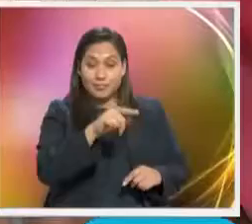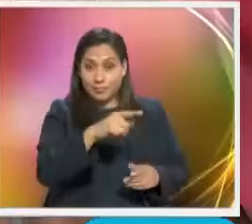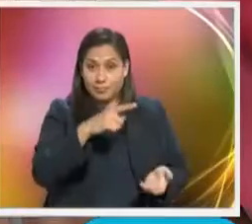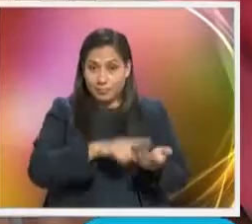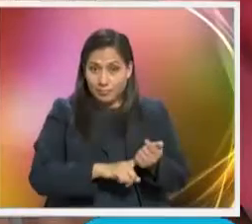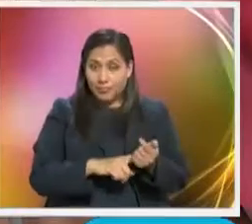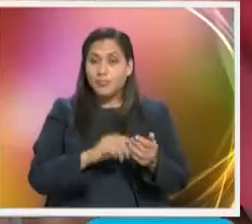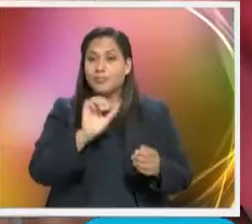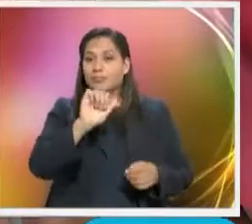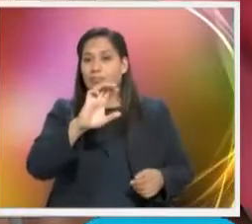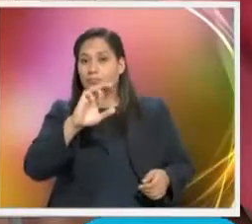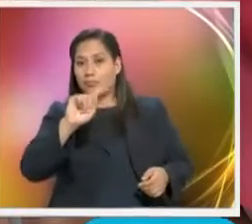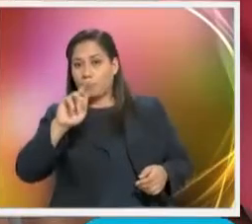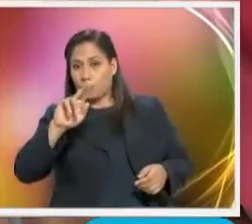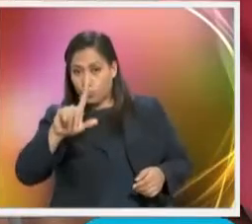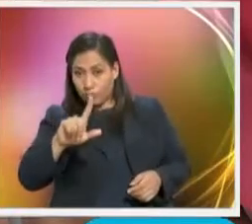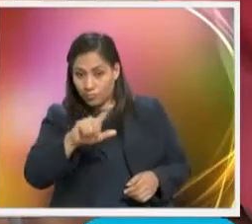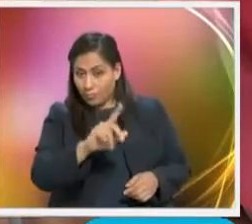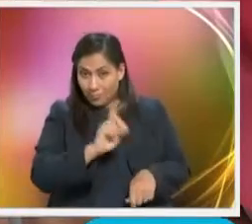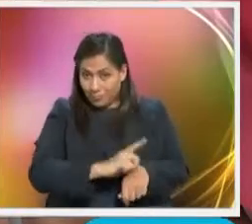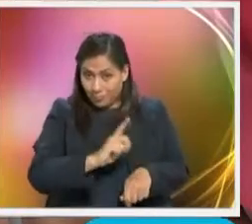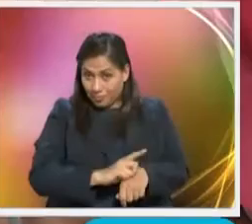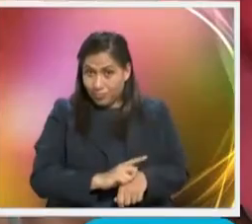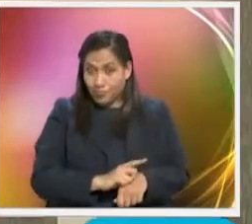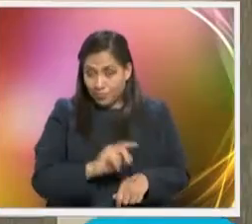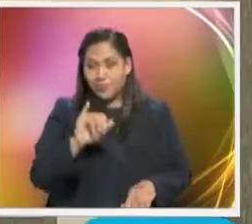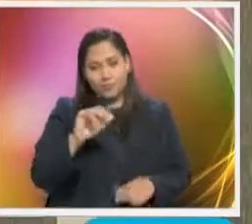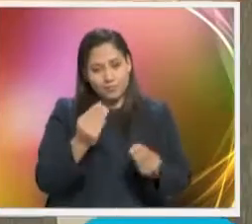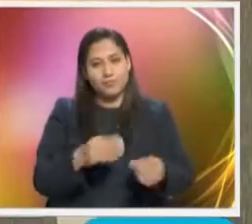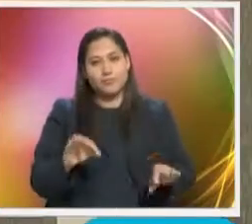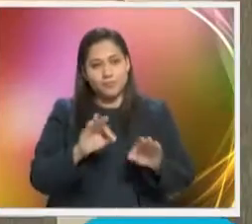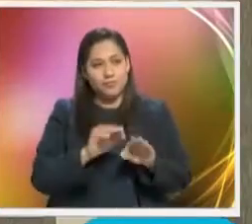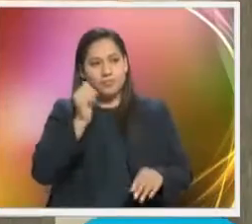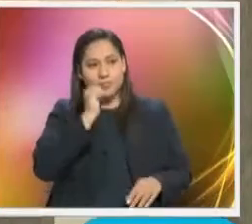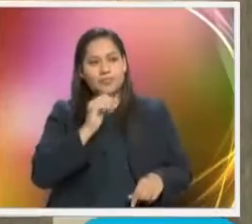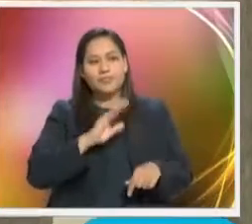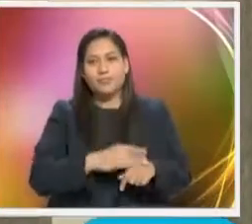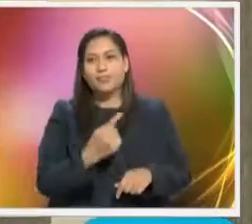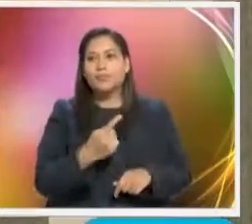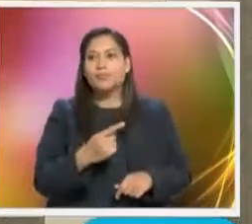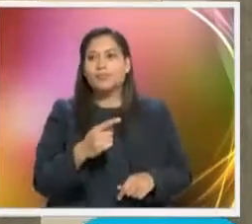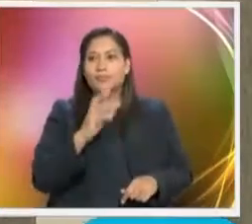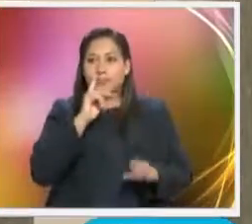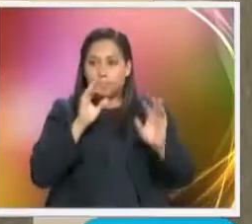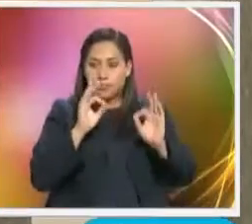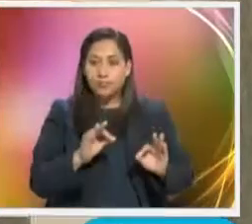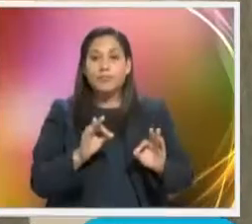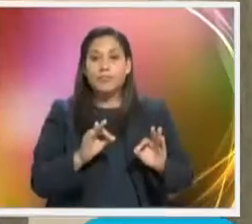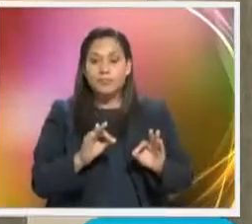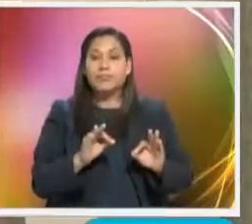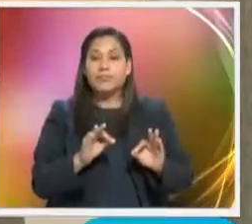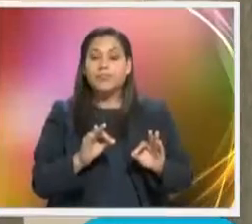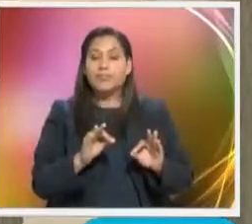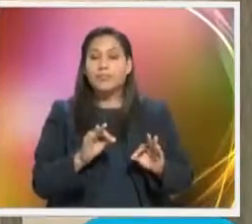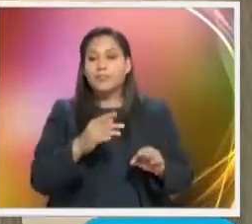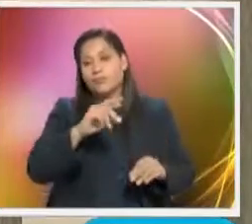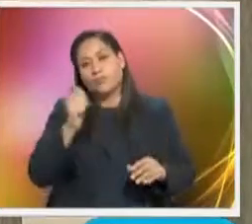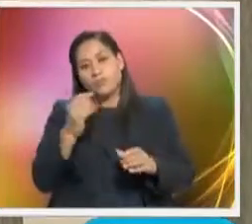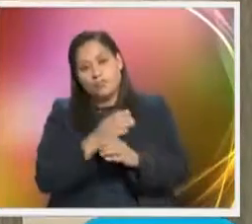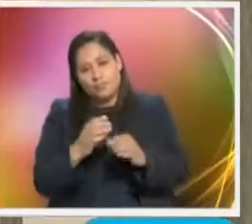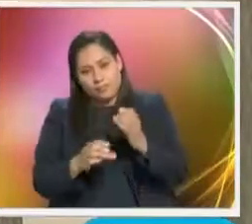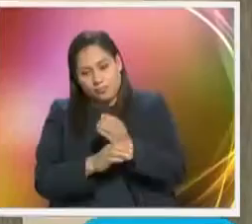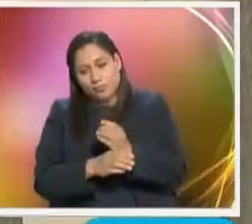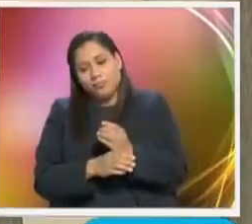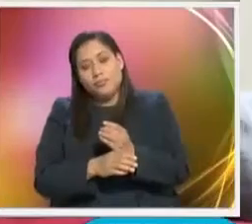supuesto. ¿Estas también hay que tenerlas al día Por para eso supuesto, mismo? es muy importante tenerlas porque la mejora va justamente en función, entre otras